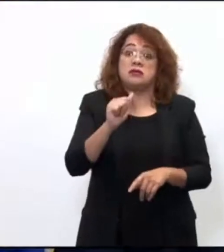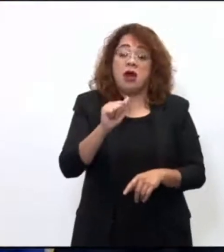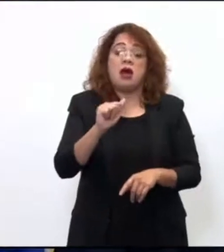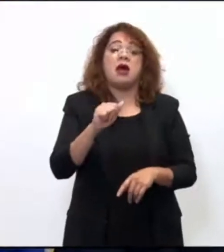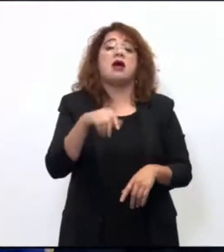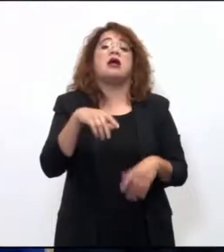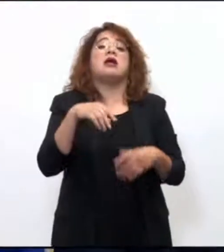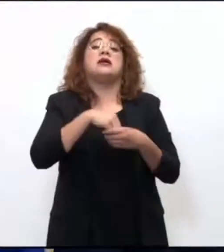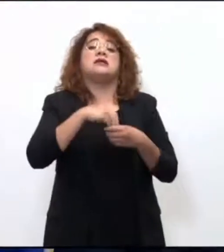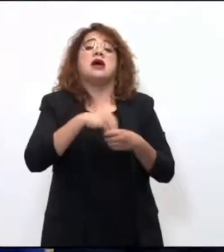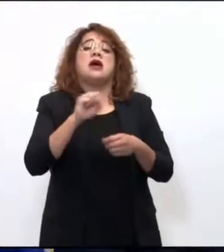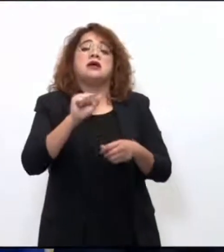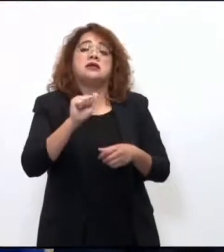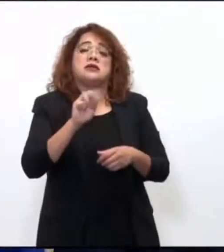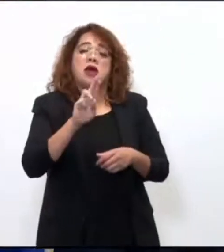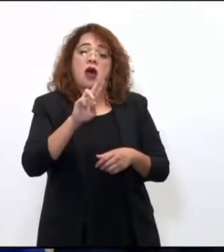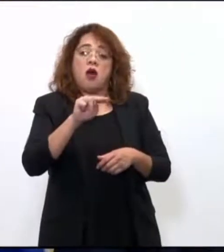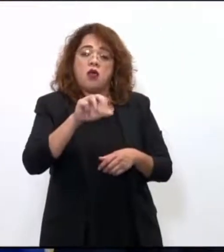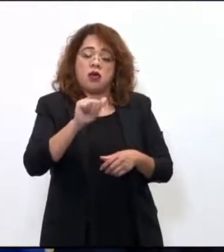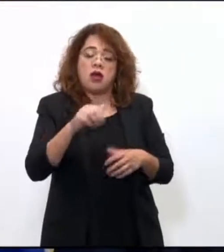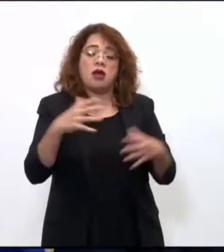saunas y baños de vapor.